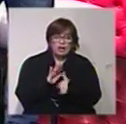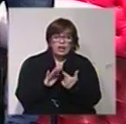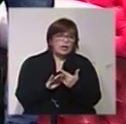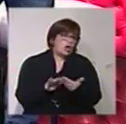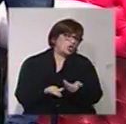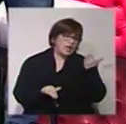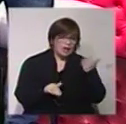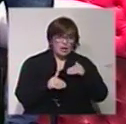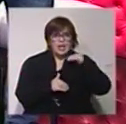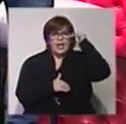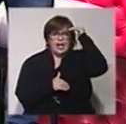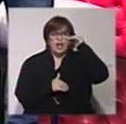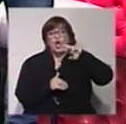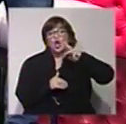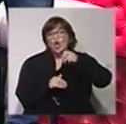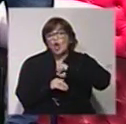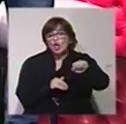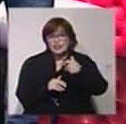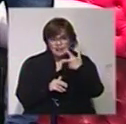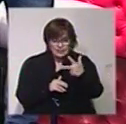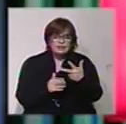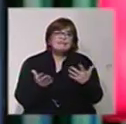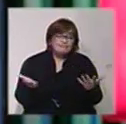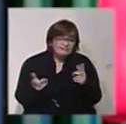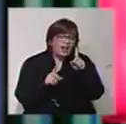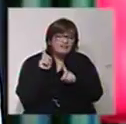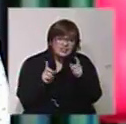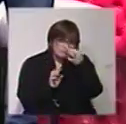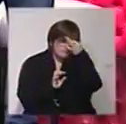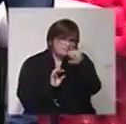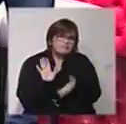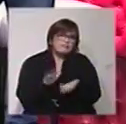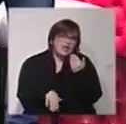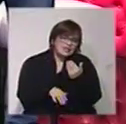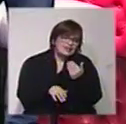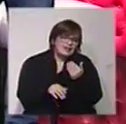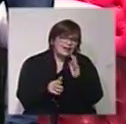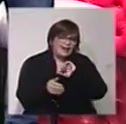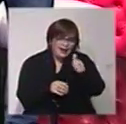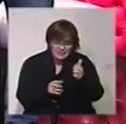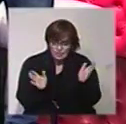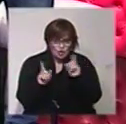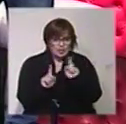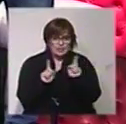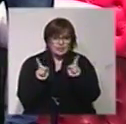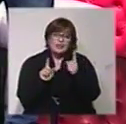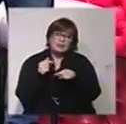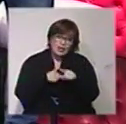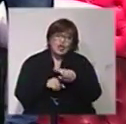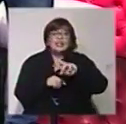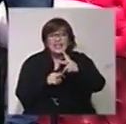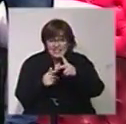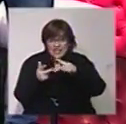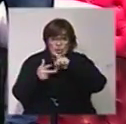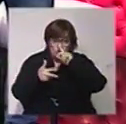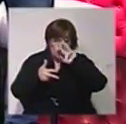un grandote y terminó haciendo el tercer gol, ¿viste? Lo liquidaron. Claro. A veces el más talentoso o el más habilidoso no es el que termina definiendo un partido. Pero bueno, ahí está el tercer rival en el grupo de